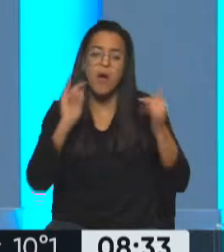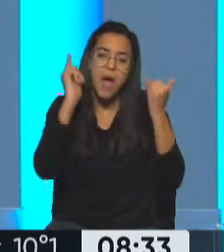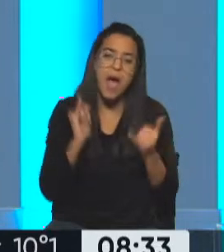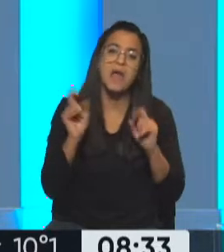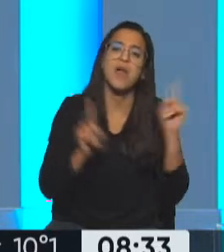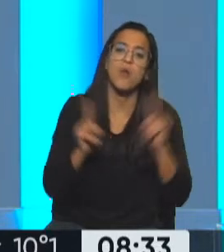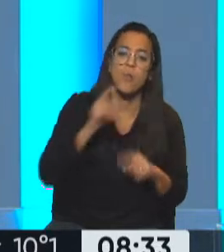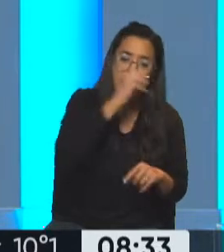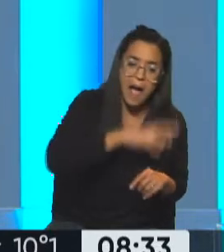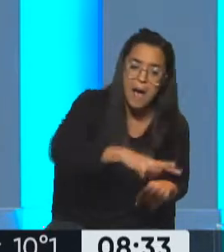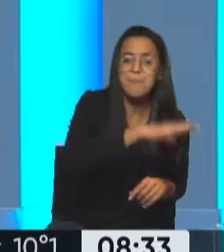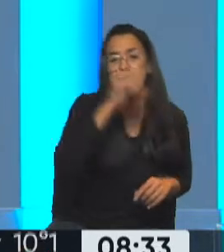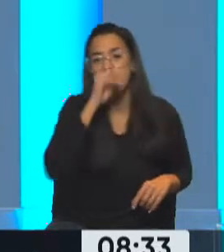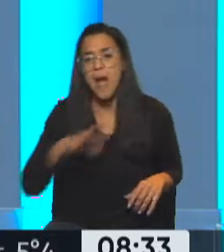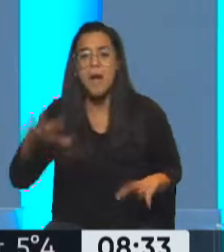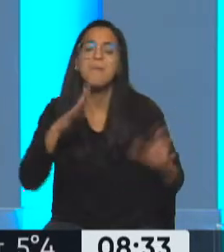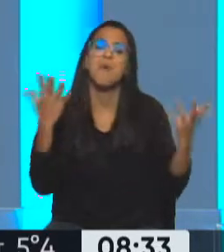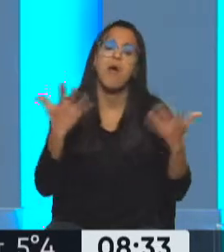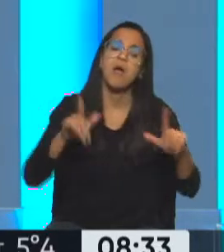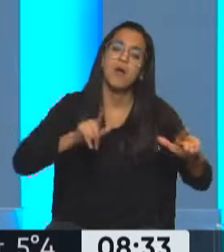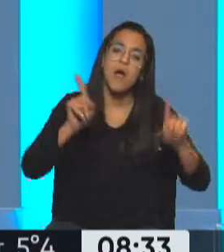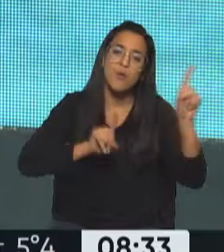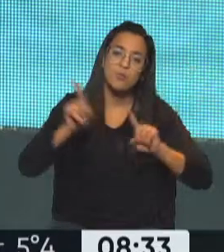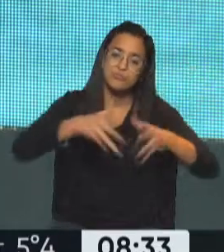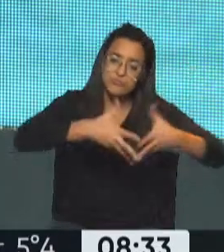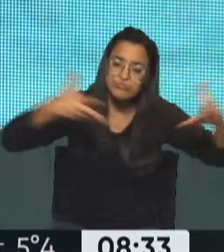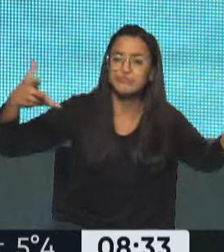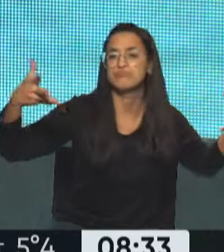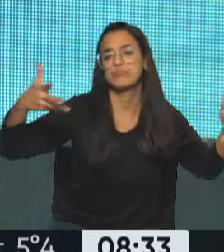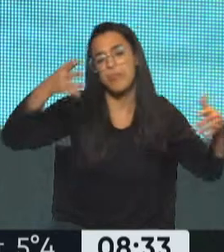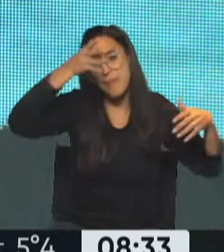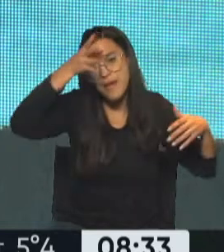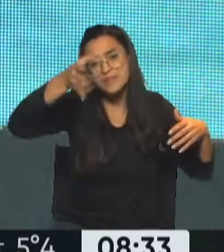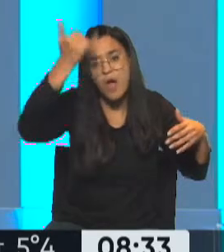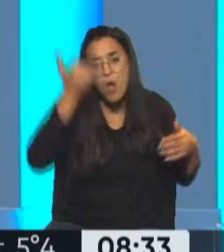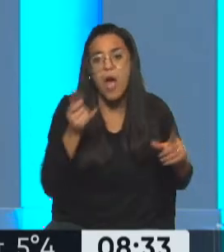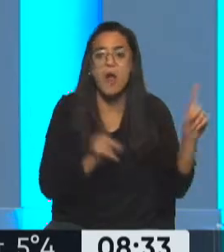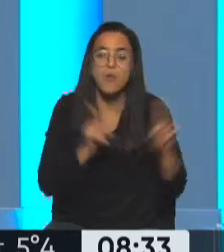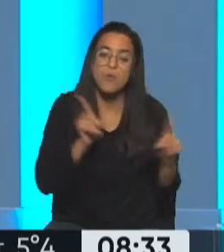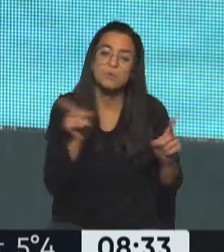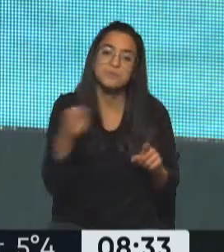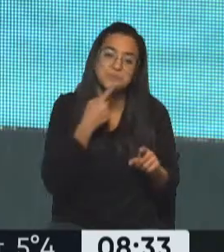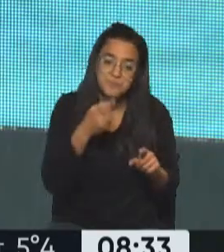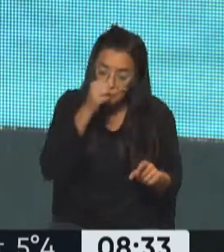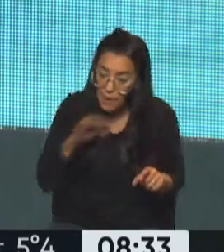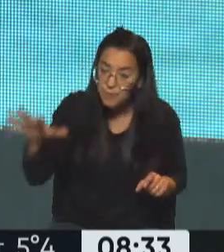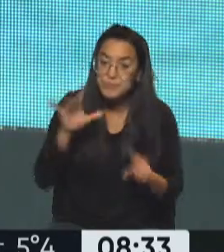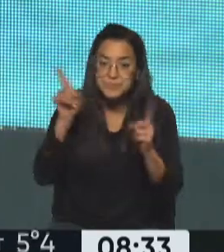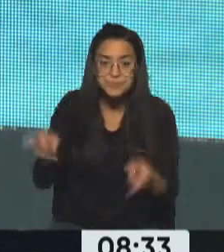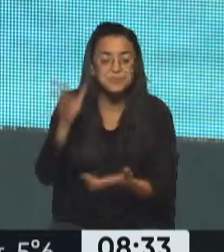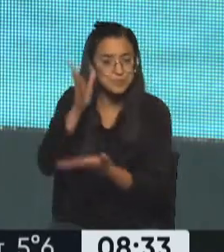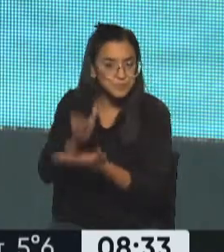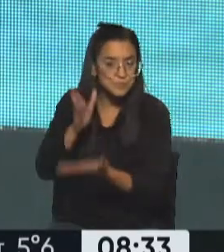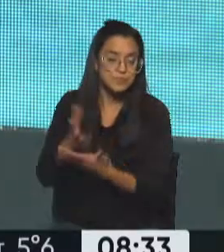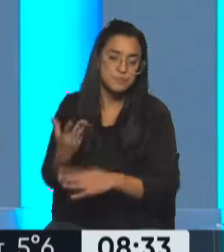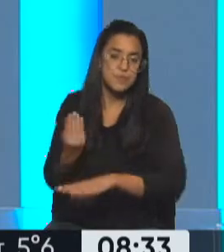y campos, y me refiero a la extensión y a las cabezas de ganado que tiene cada... Lo más rancio del campo también tiene derecho a que alguien